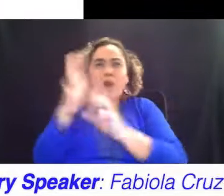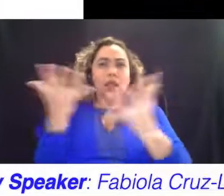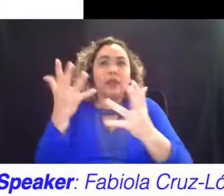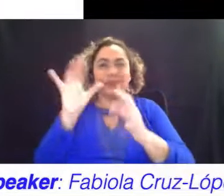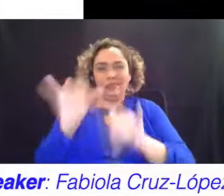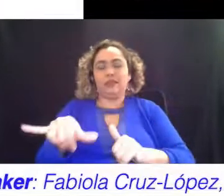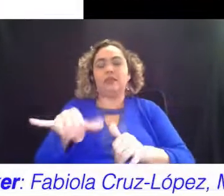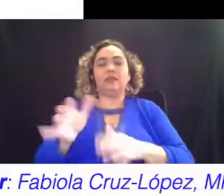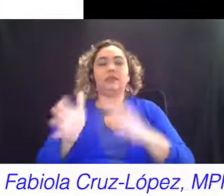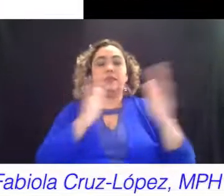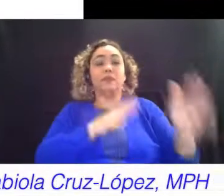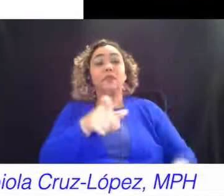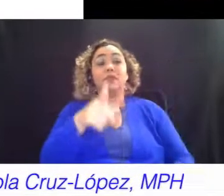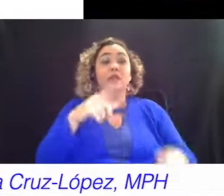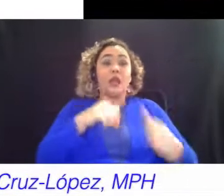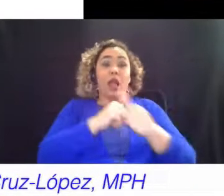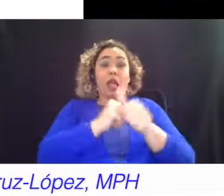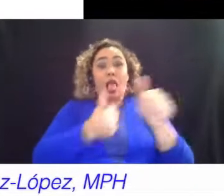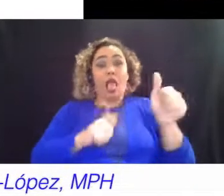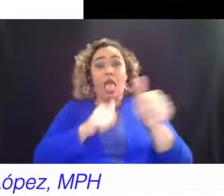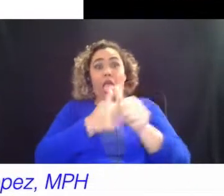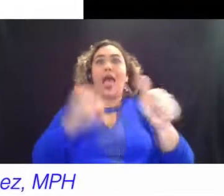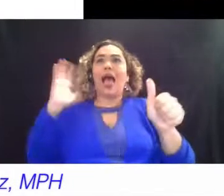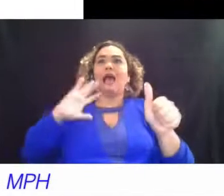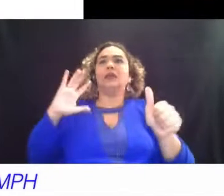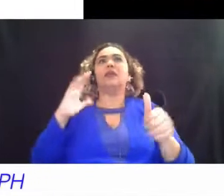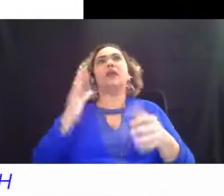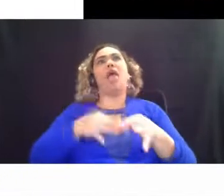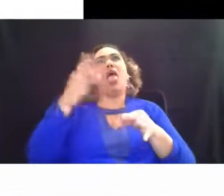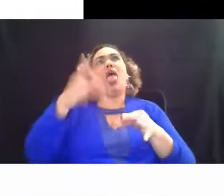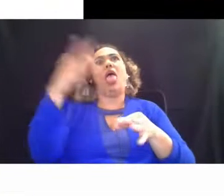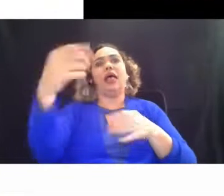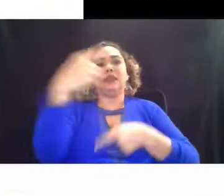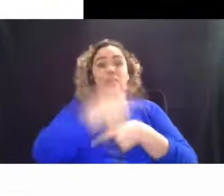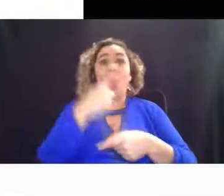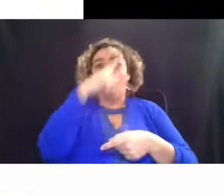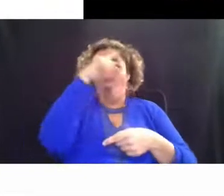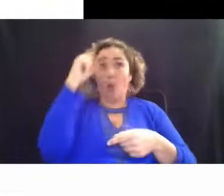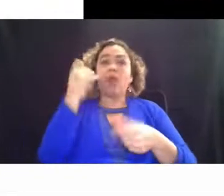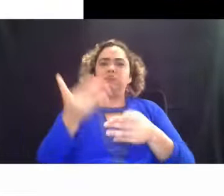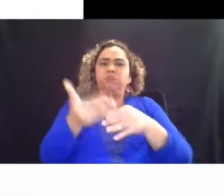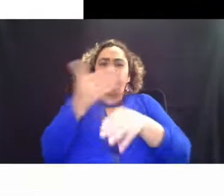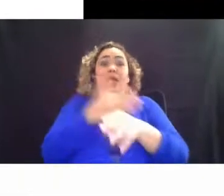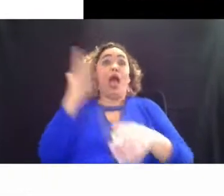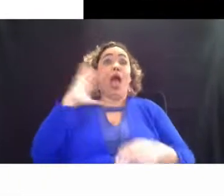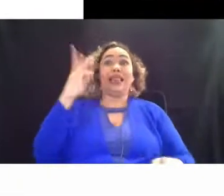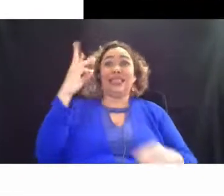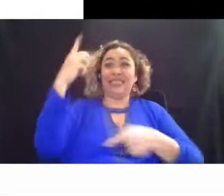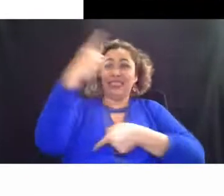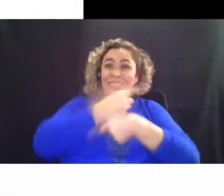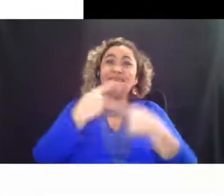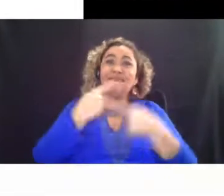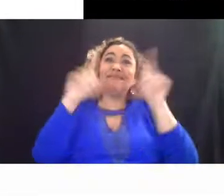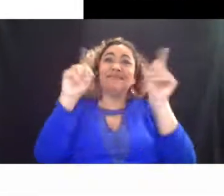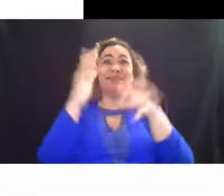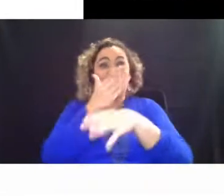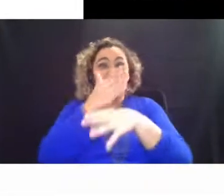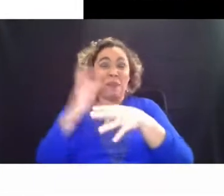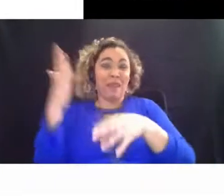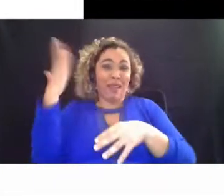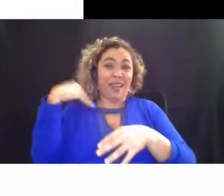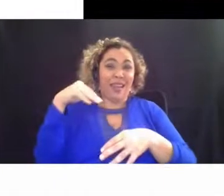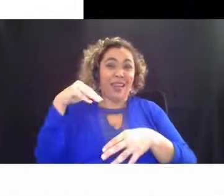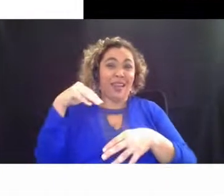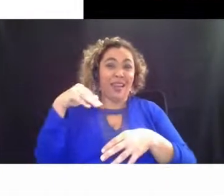El atraso en días ha mejorado muchísimo desde julio. Julio se tardaban 16 días en promedio, estos son promedios,